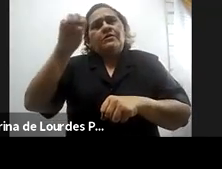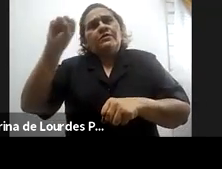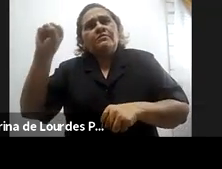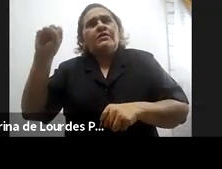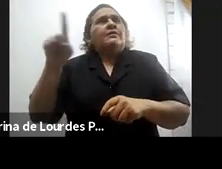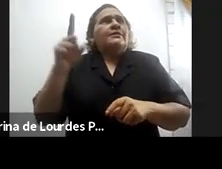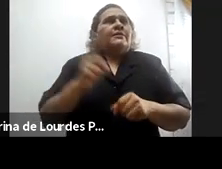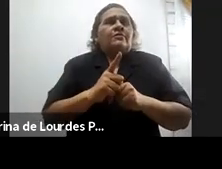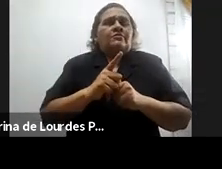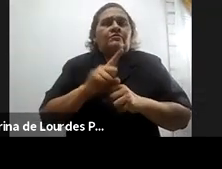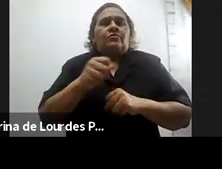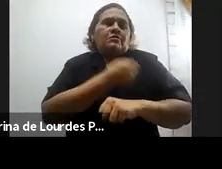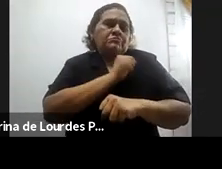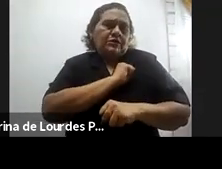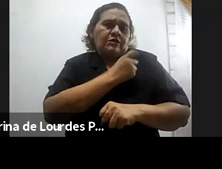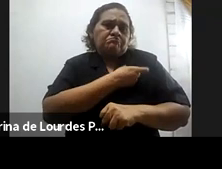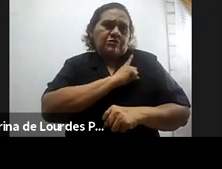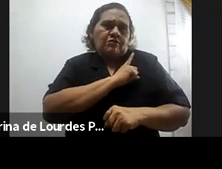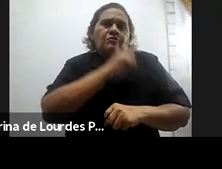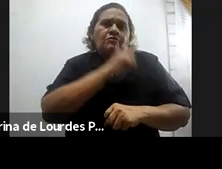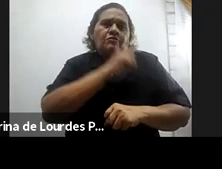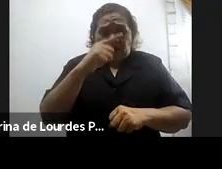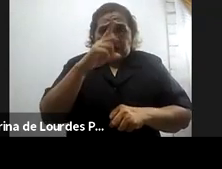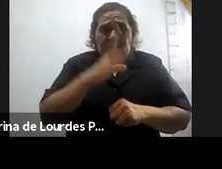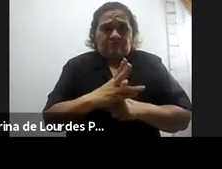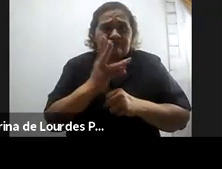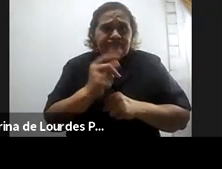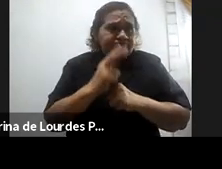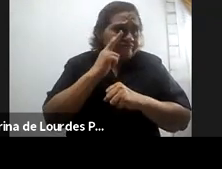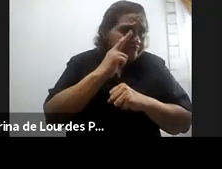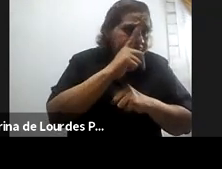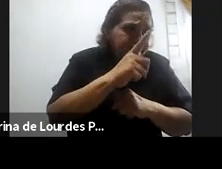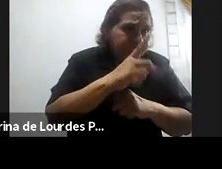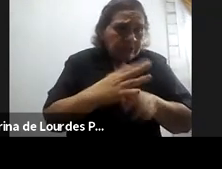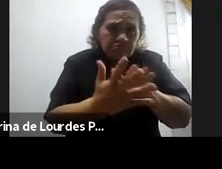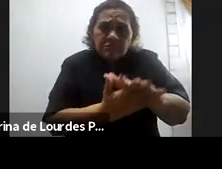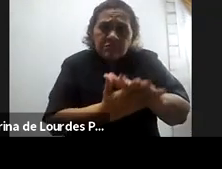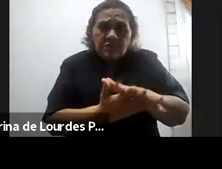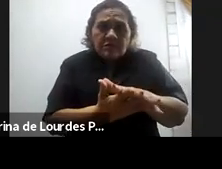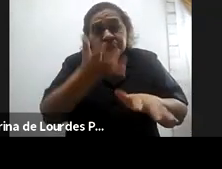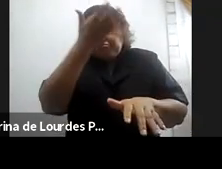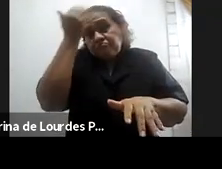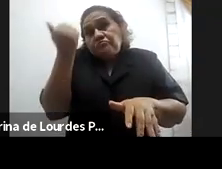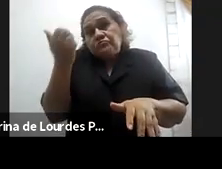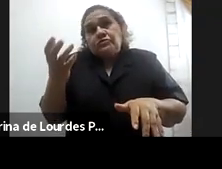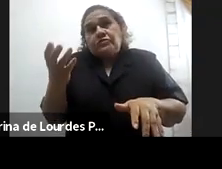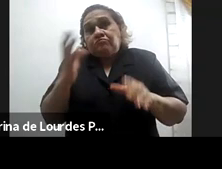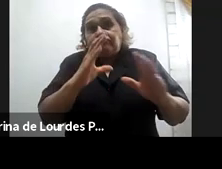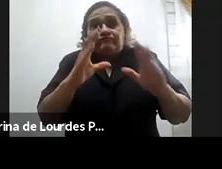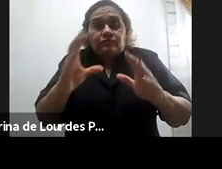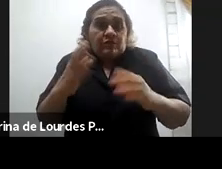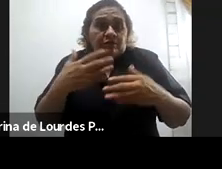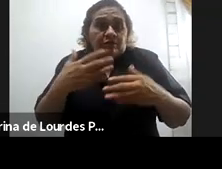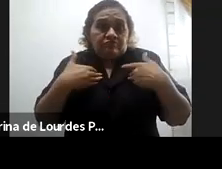o en la Secretaría de Salud para que alguien le revise los pies, ¿no? Porque pues no sabe cuidarse la propia persona.